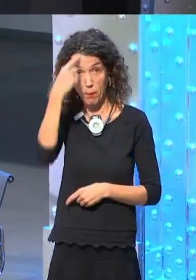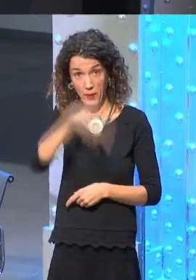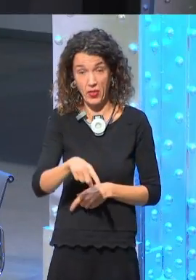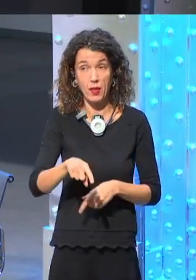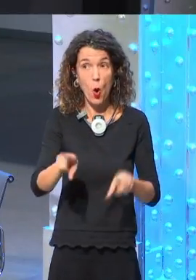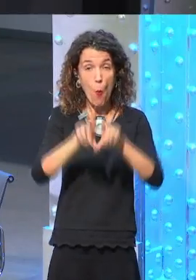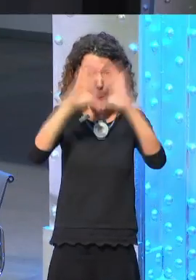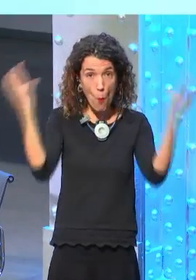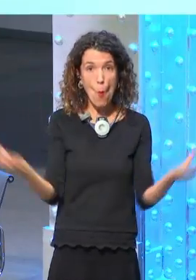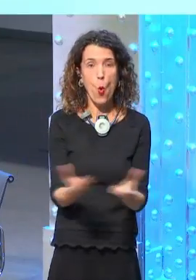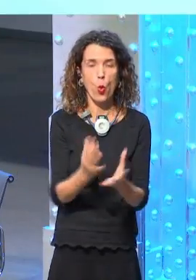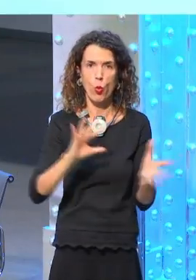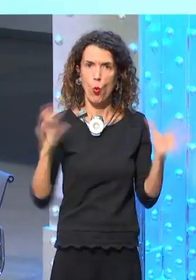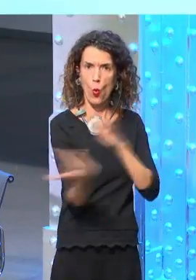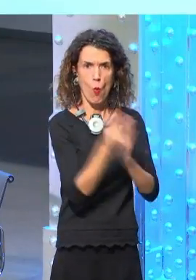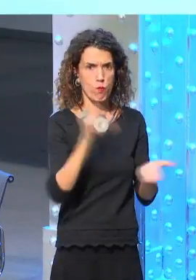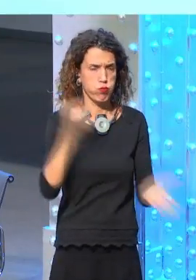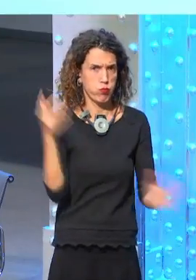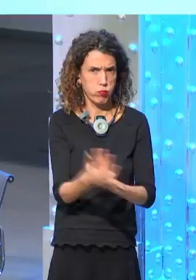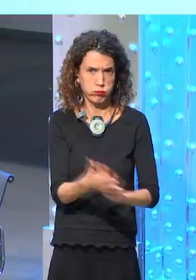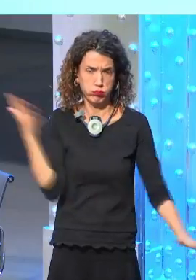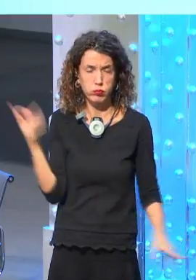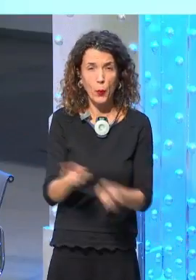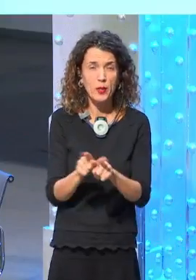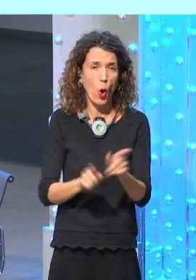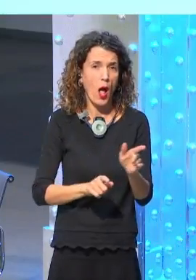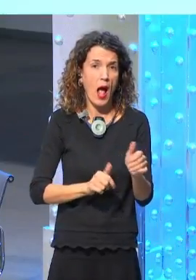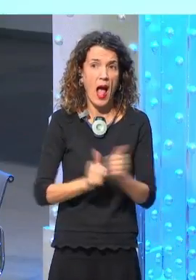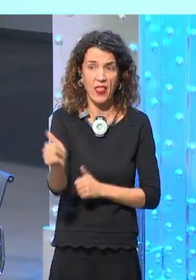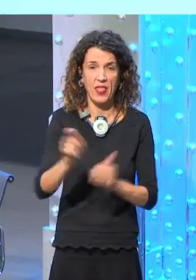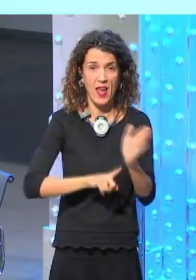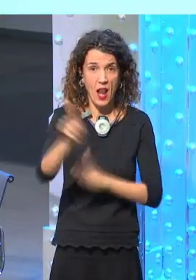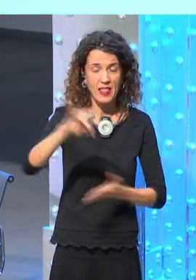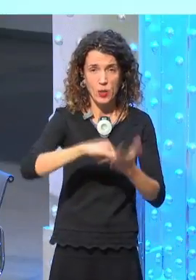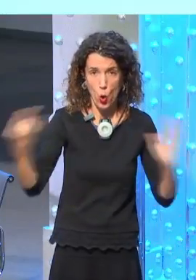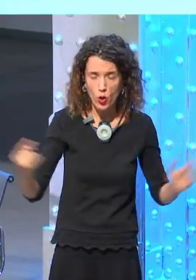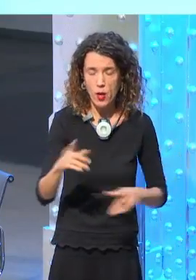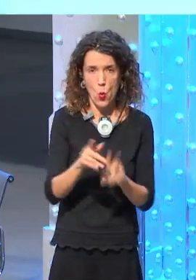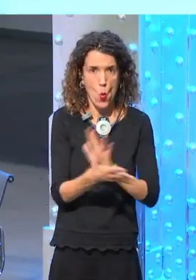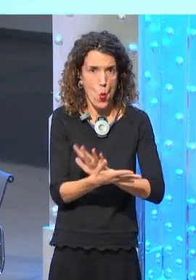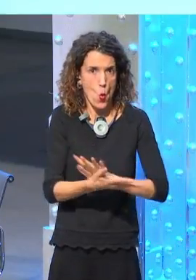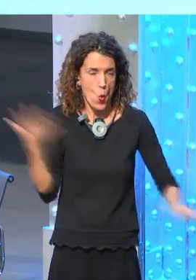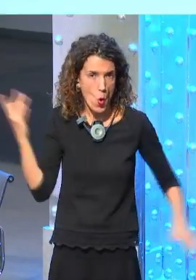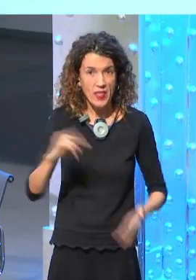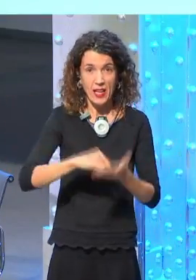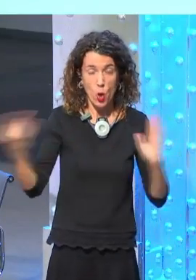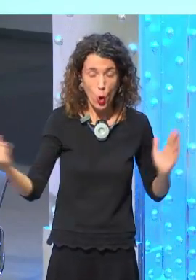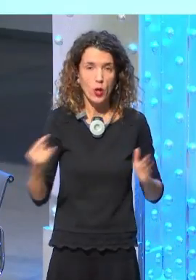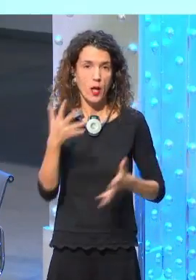el mundo cambia rápidamente, hemos visto adelantos en tecnología muy acelerados, en